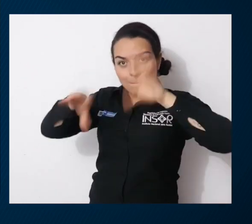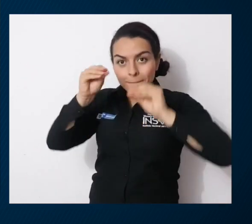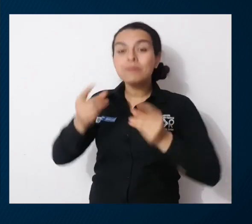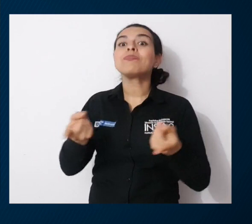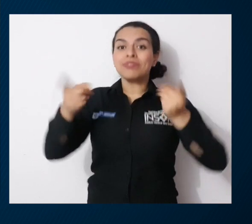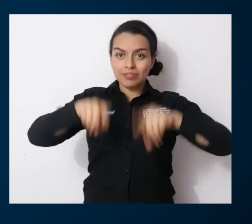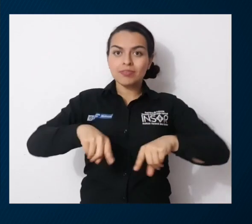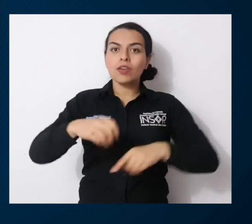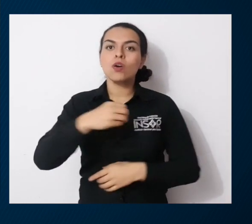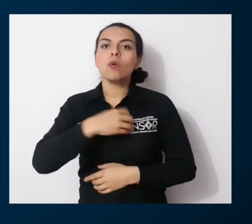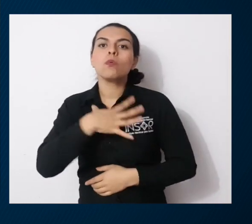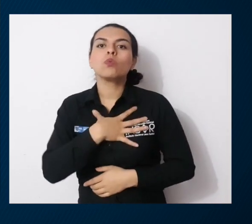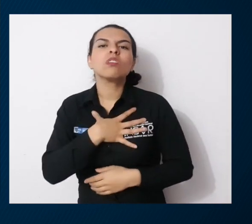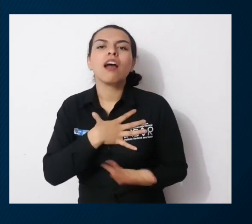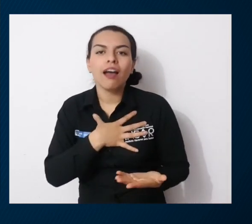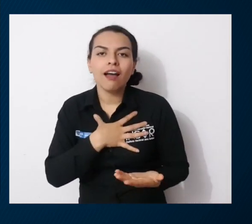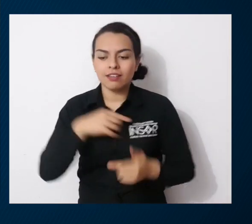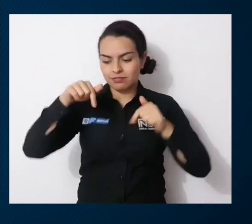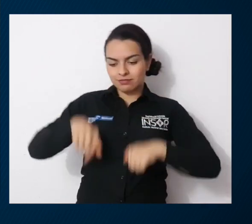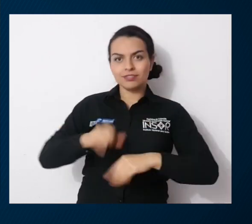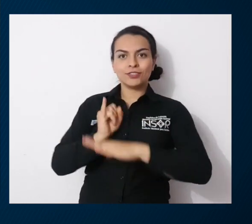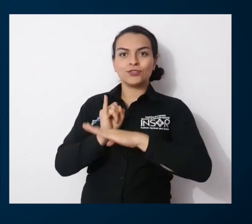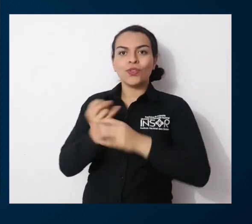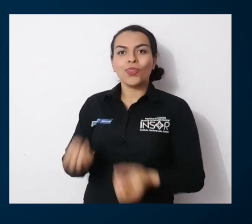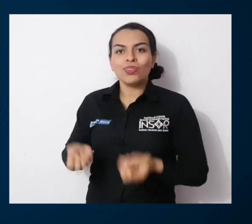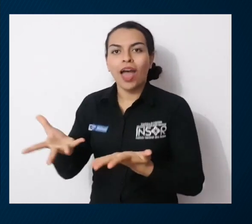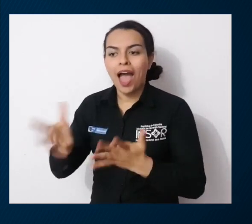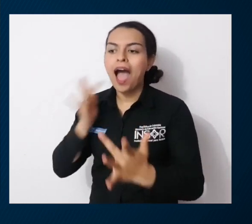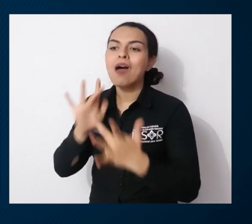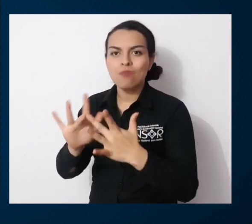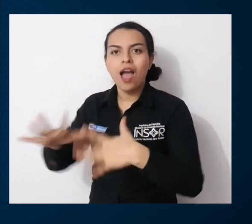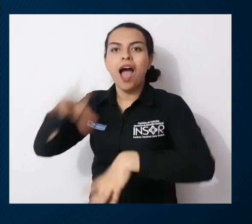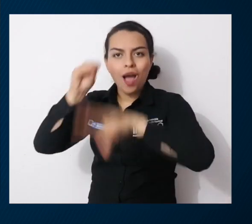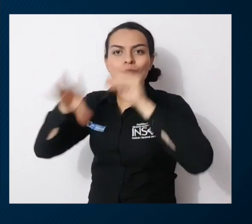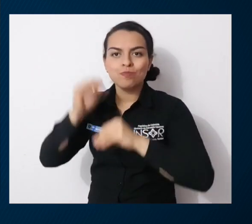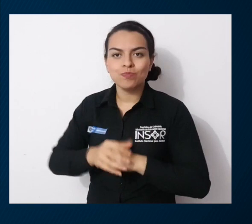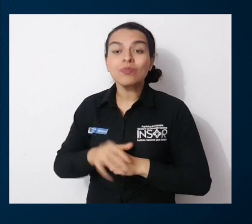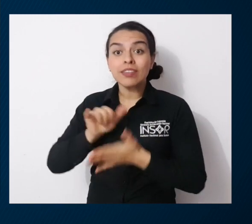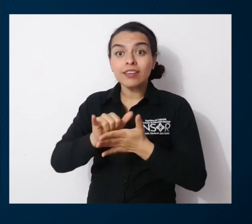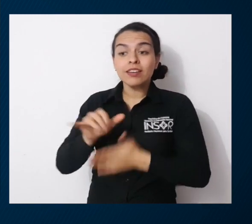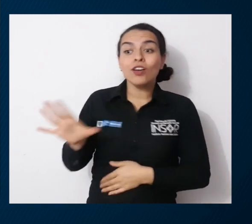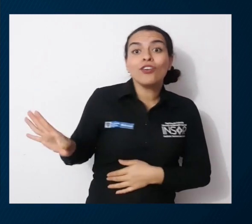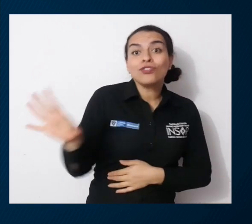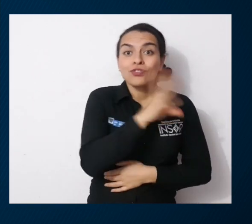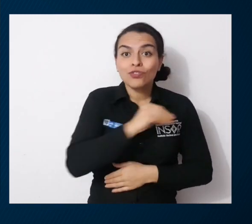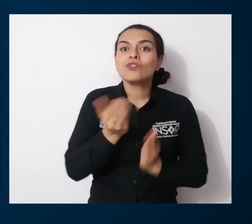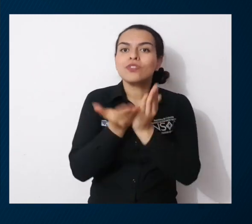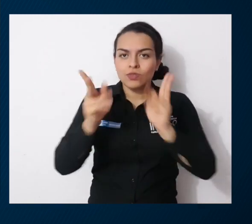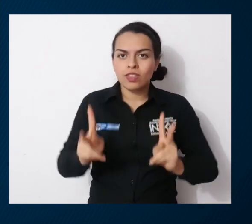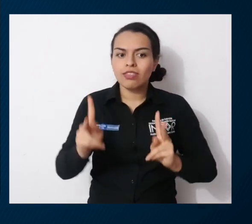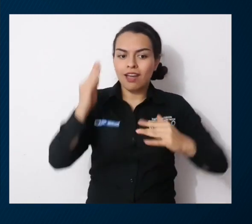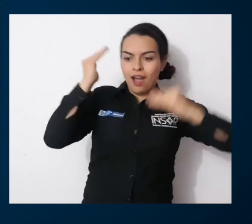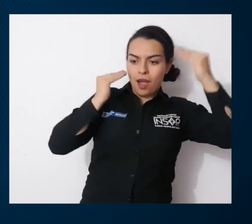oportunidades que tiene que disponer la institución para que este niño aprenda. Todos los estudiantes pueden tener capacidades fundantes para